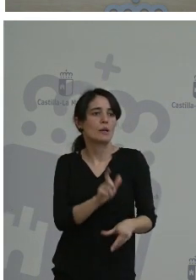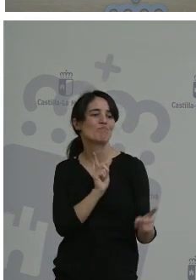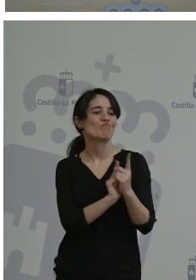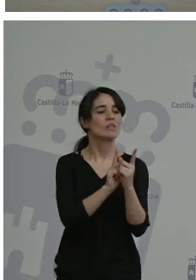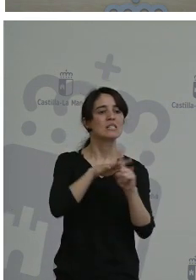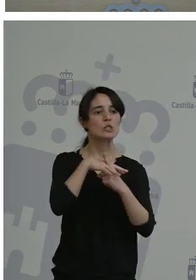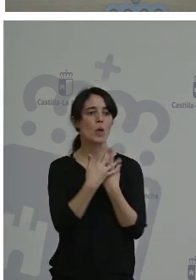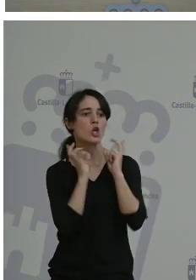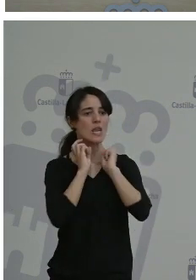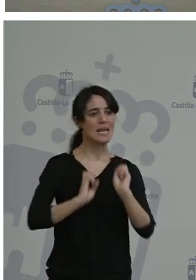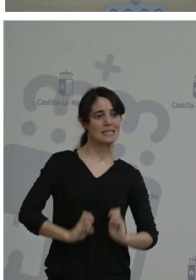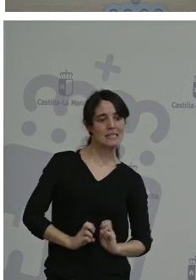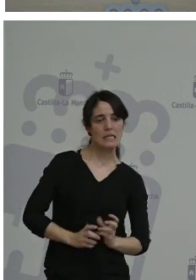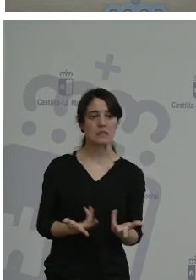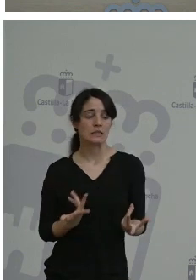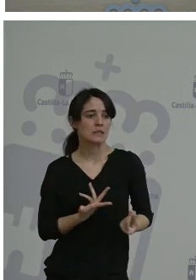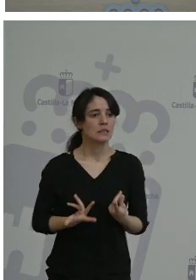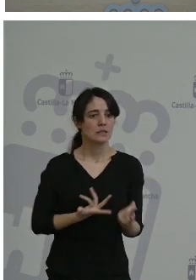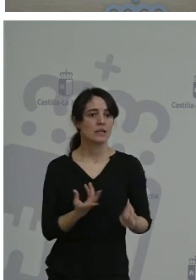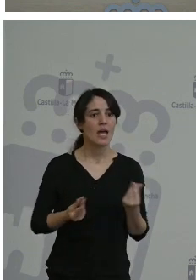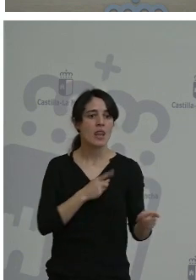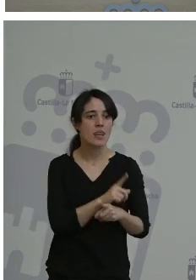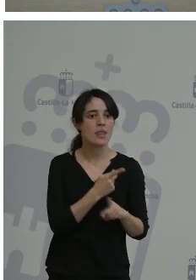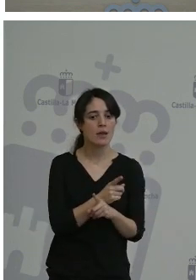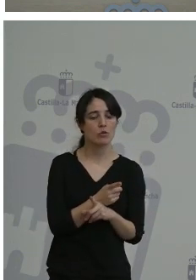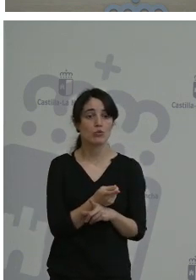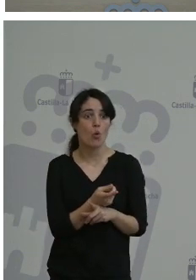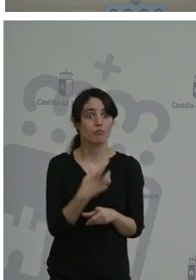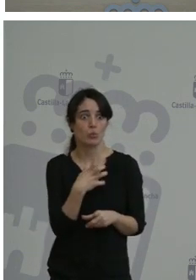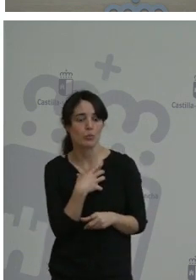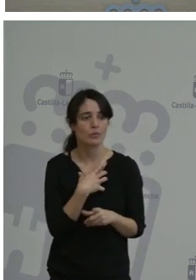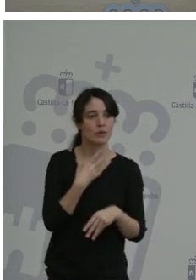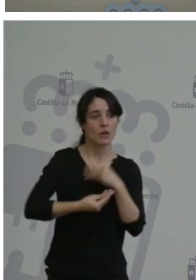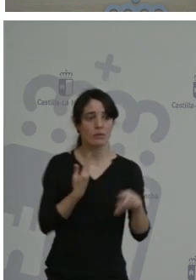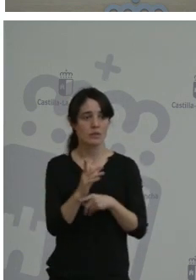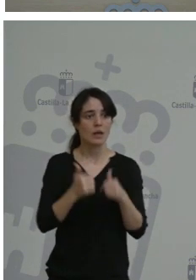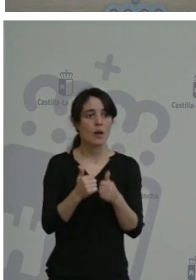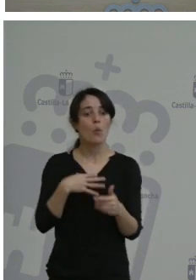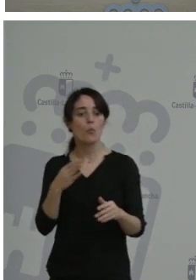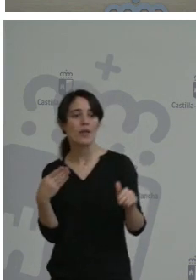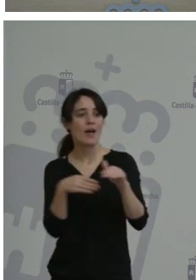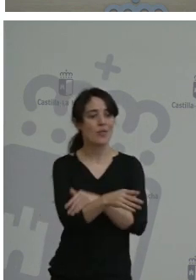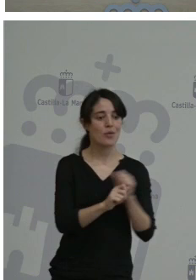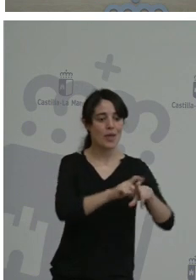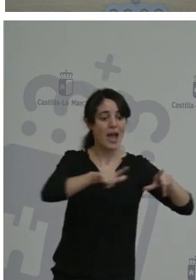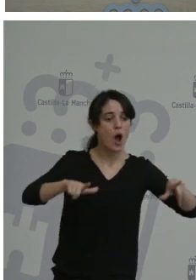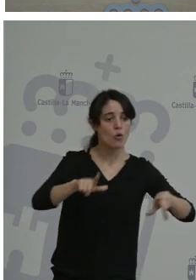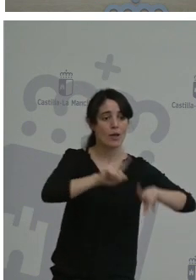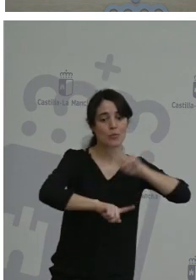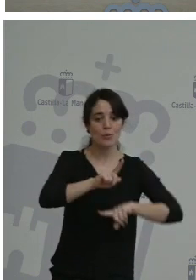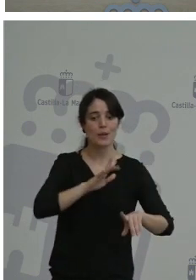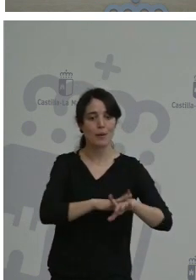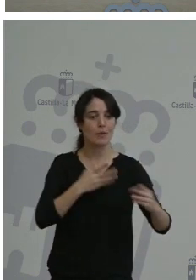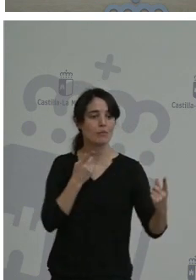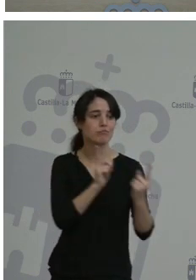estrés, de tensión o que se encuentren dispuestas, pues que tenga la posibilidad de poder acceder a este aula de incidencia para cualquier situación que